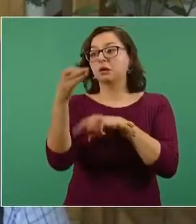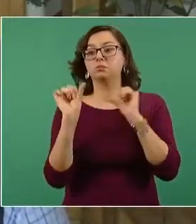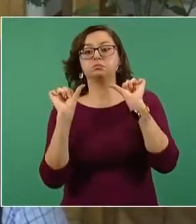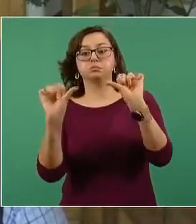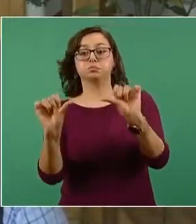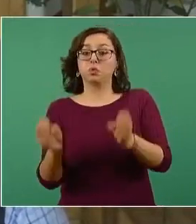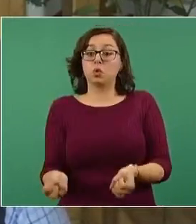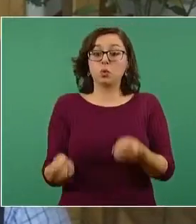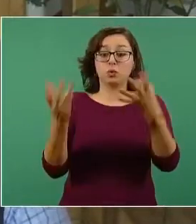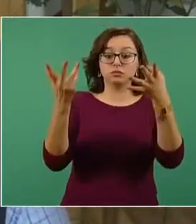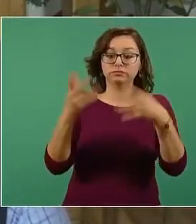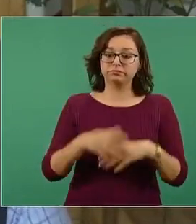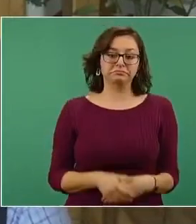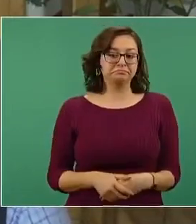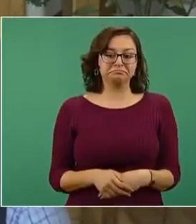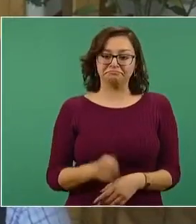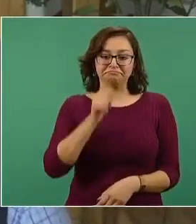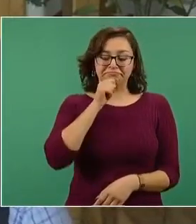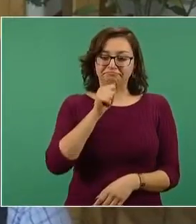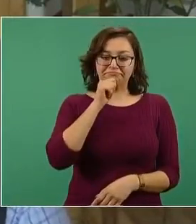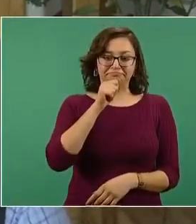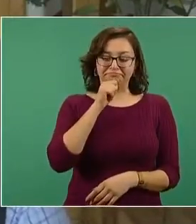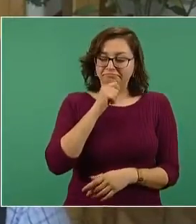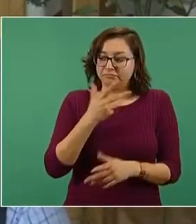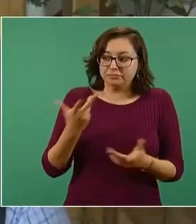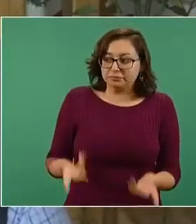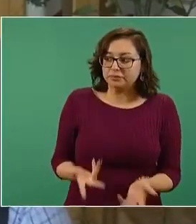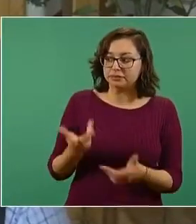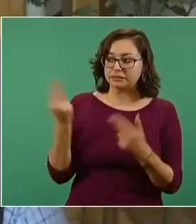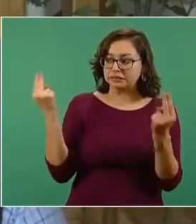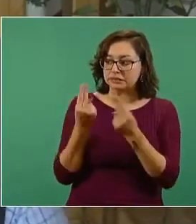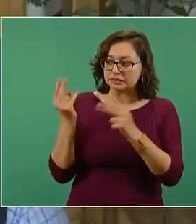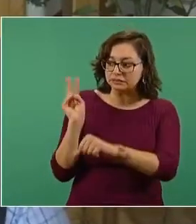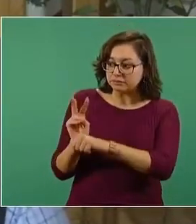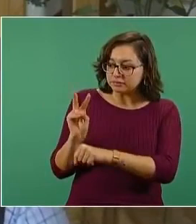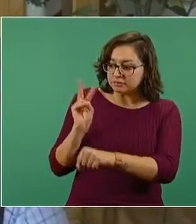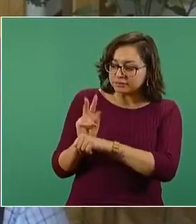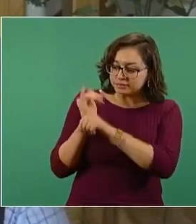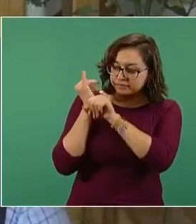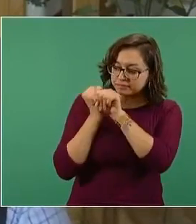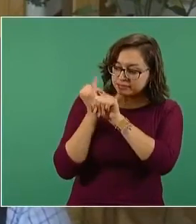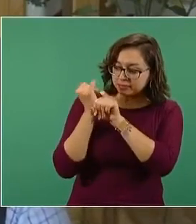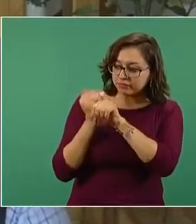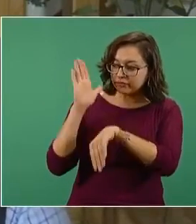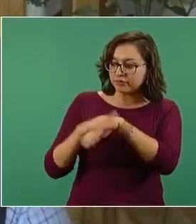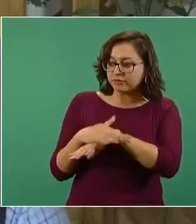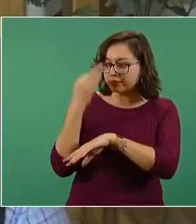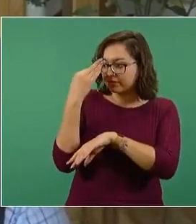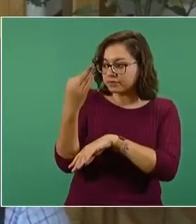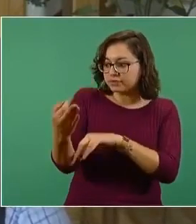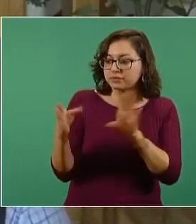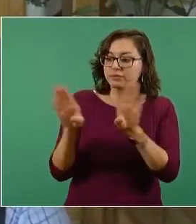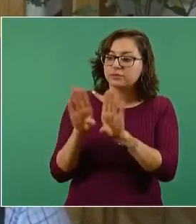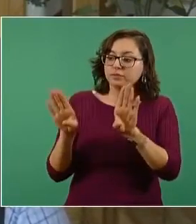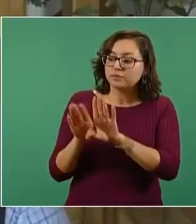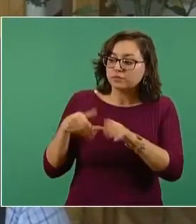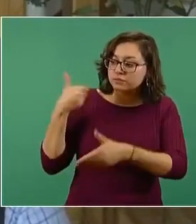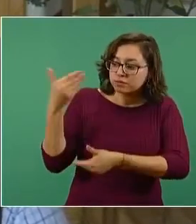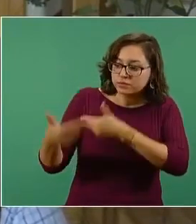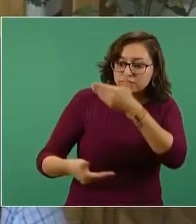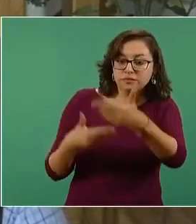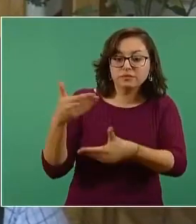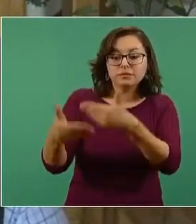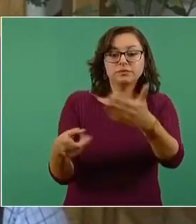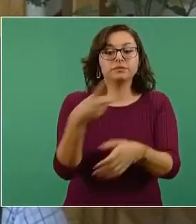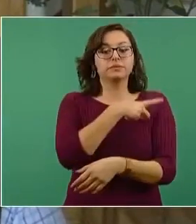información confirmada respecto a la duración de inmunidad que puede generar la vacunación.